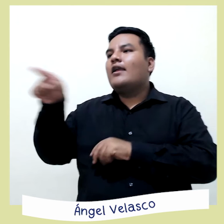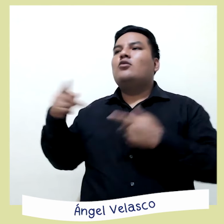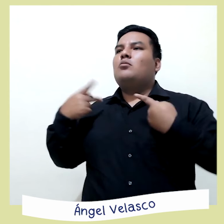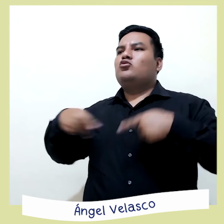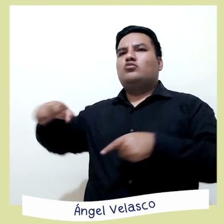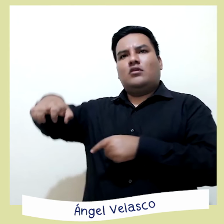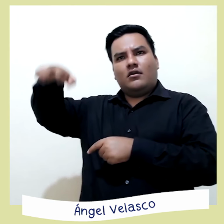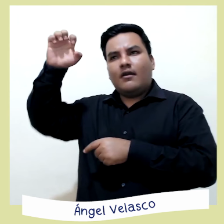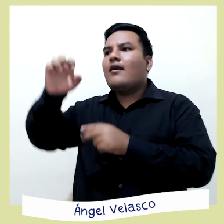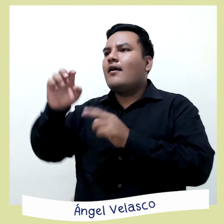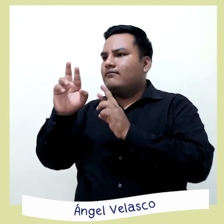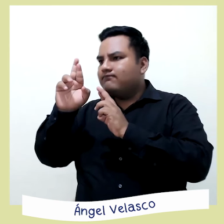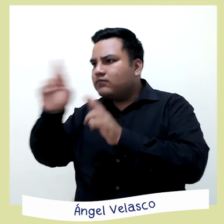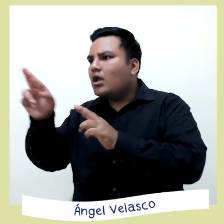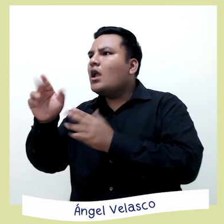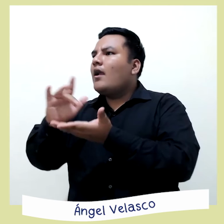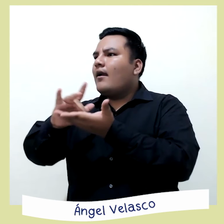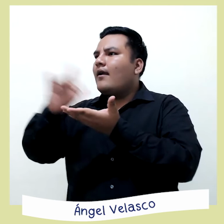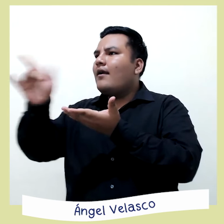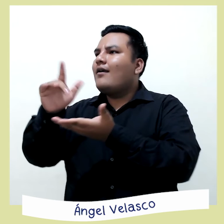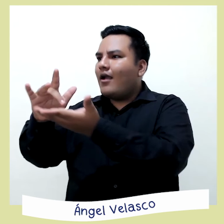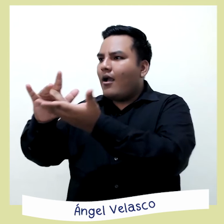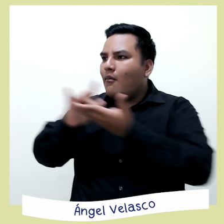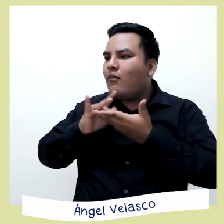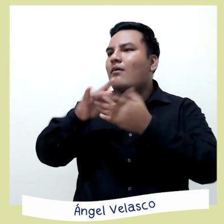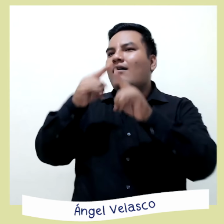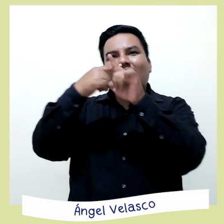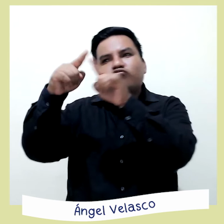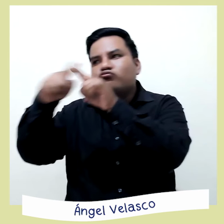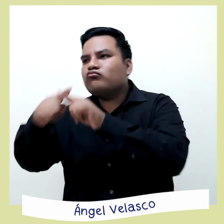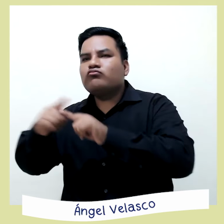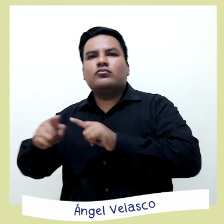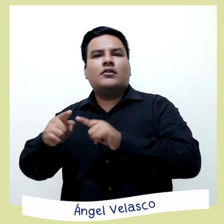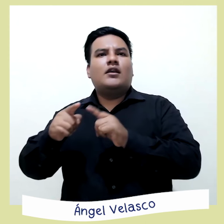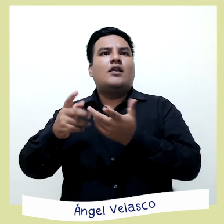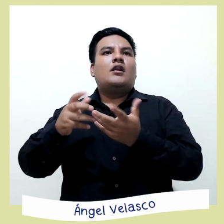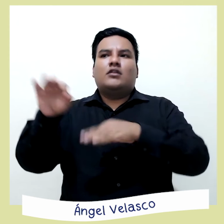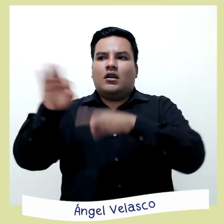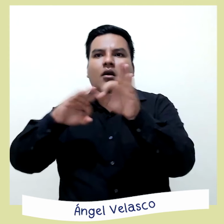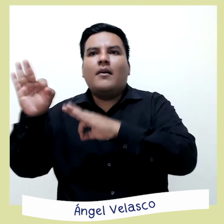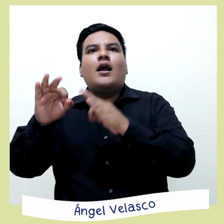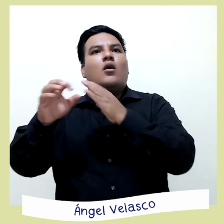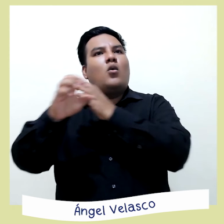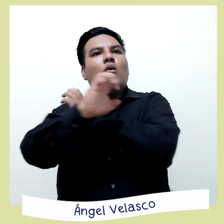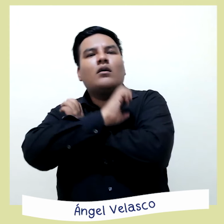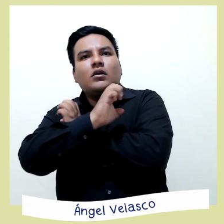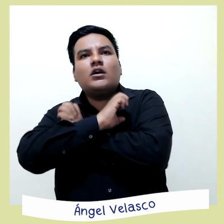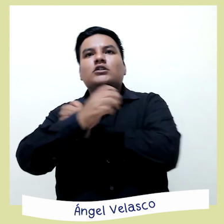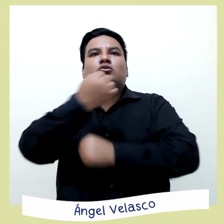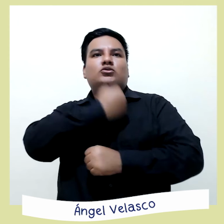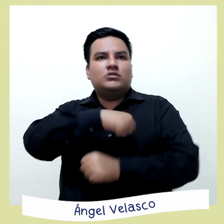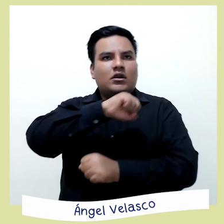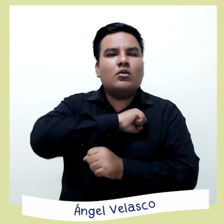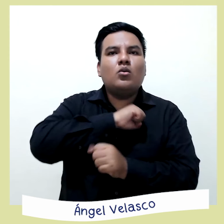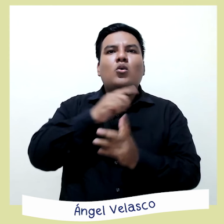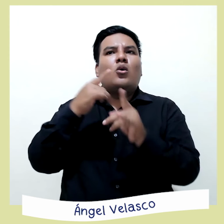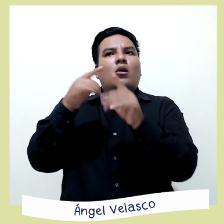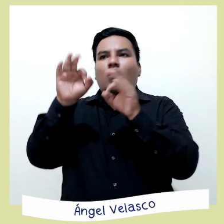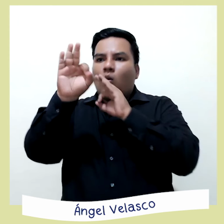experiencia, conocimiento y capacidades de las personas mayores, apreciar sus aportaciones en todos los